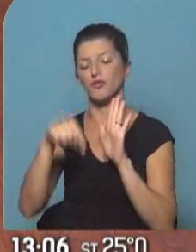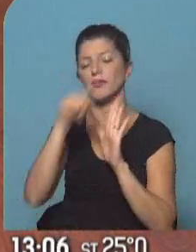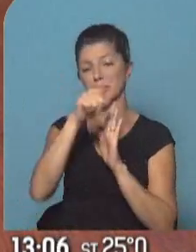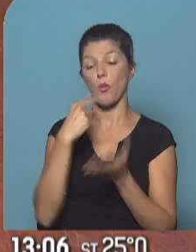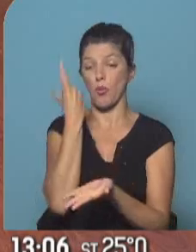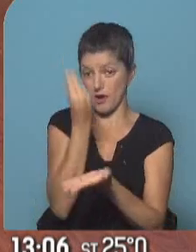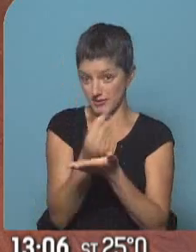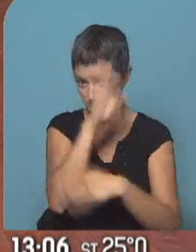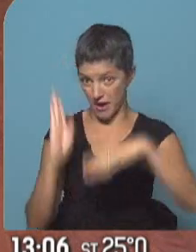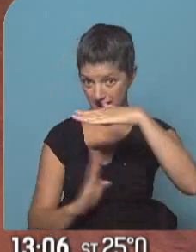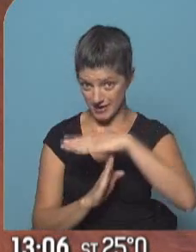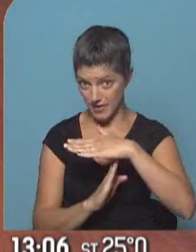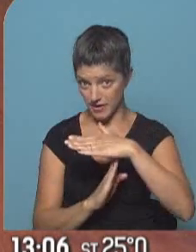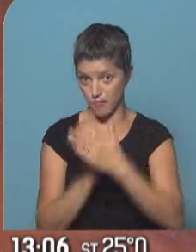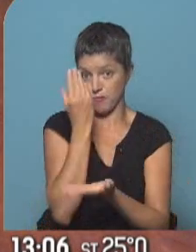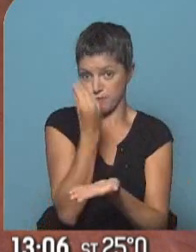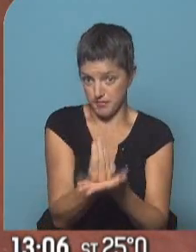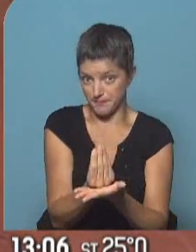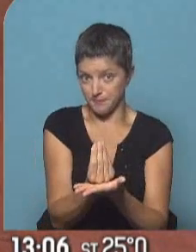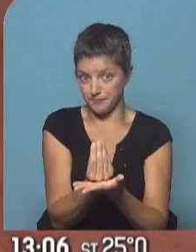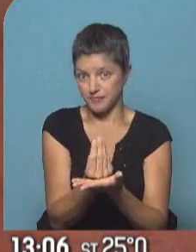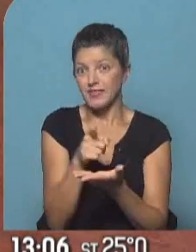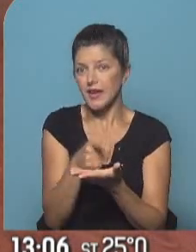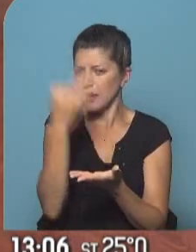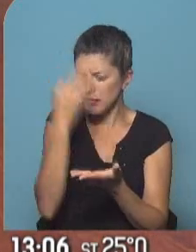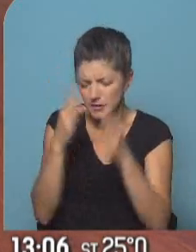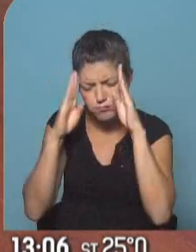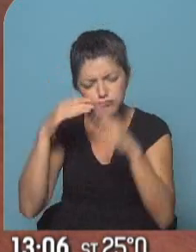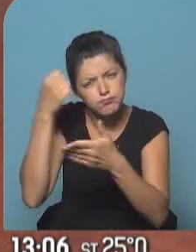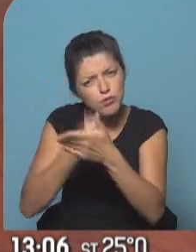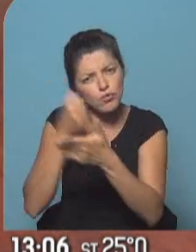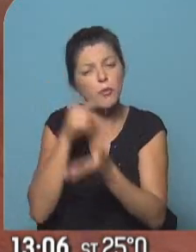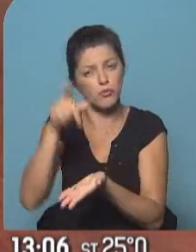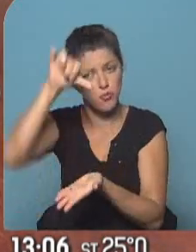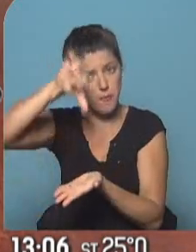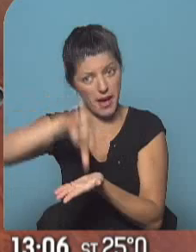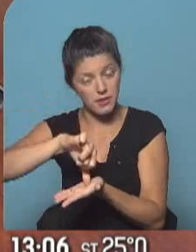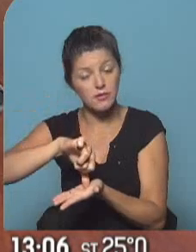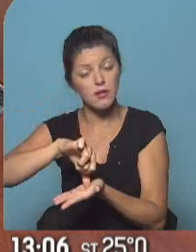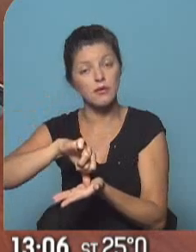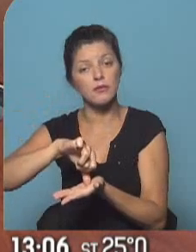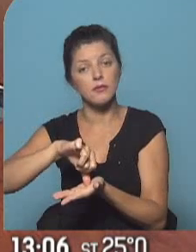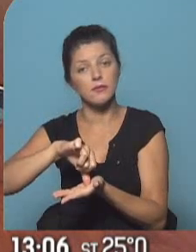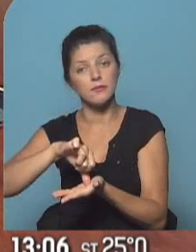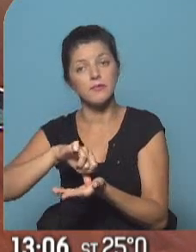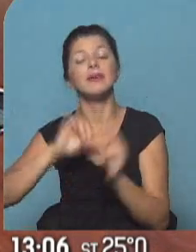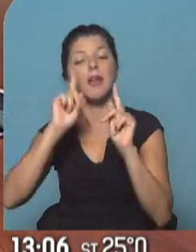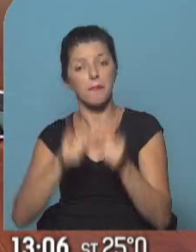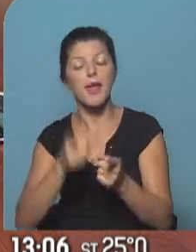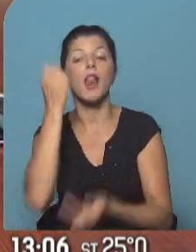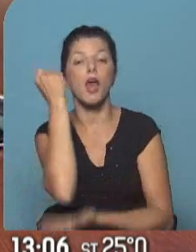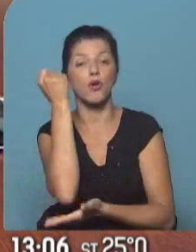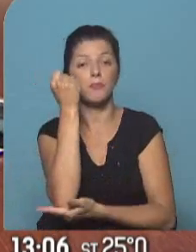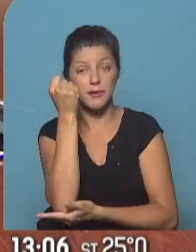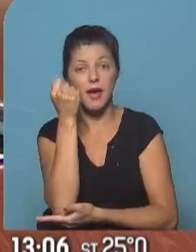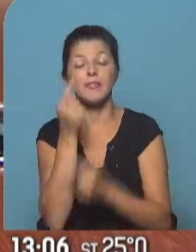todos sabemos, es el que verdaderamente se ocupa del país. Es una teocracia, y digamos que el que se ocupa de la economía en el día a